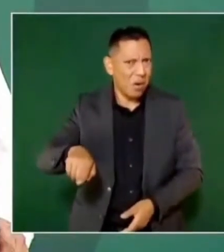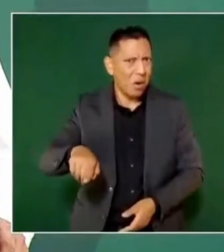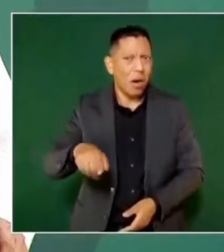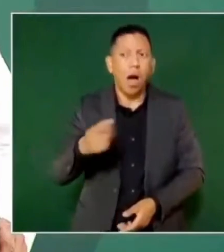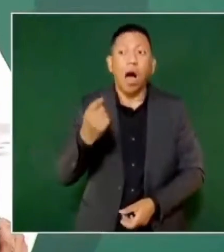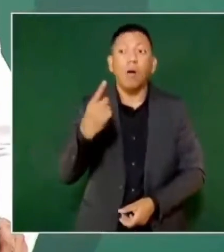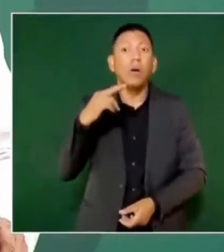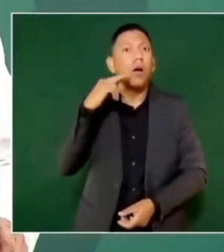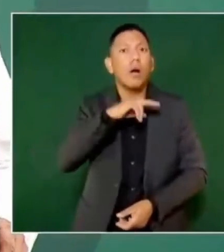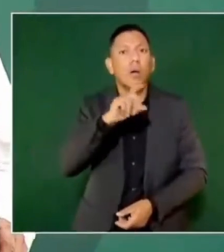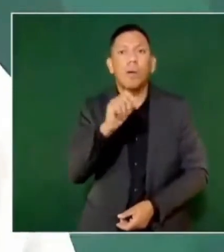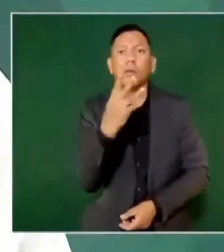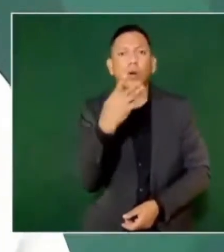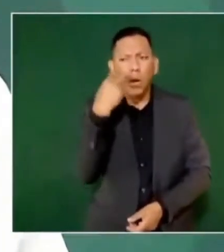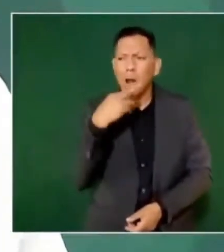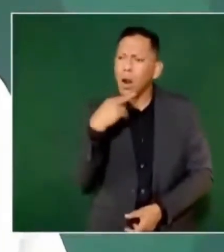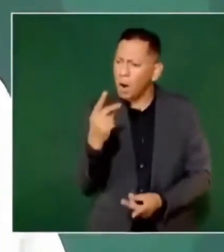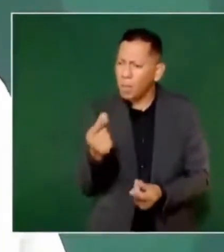3 días.